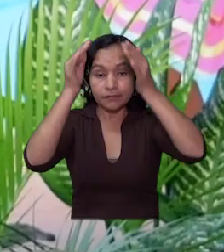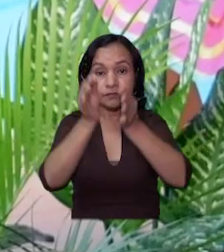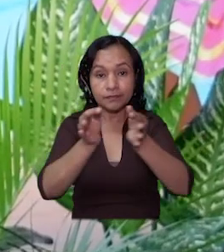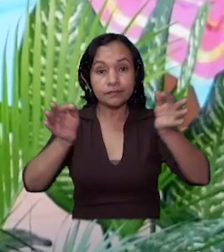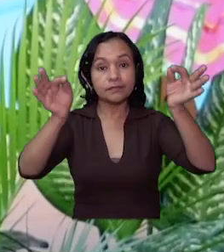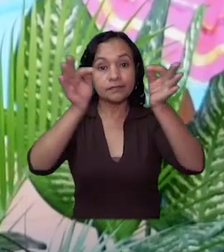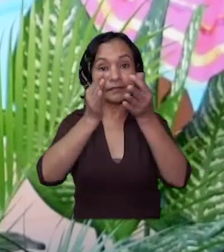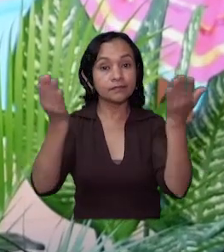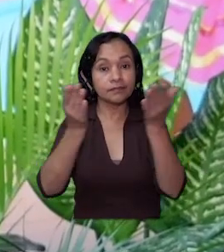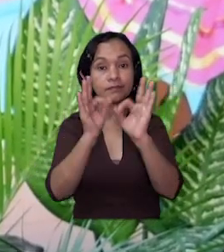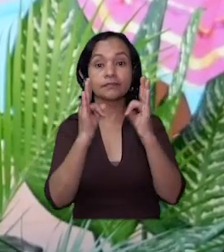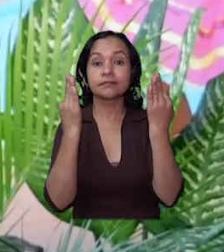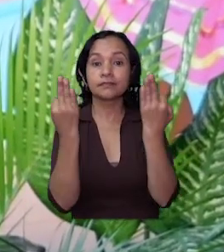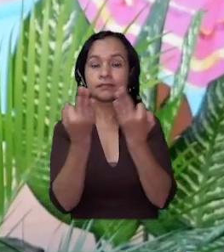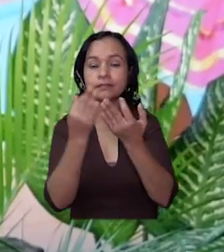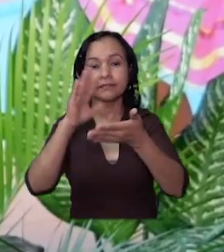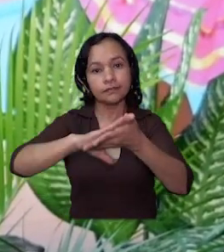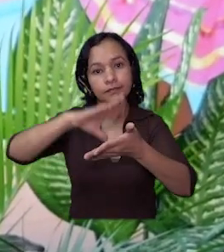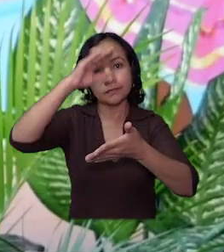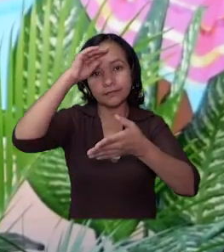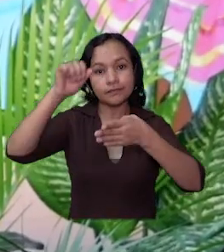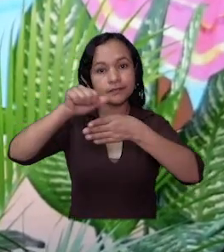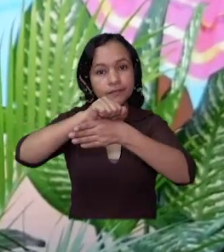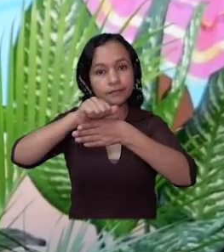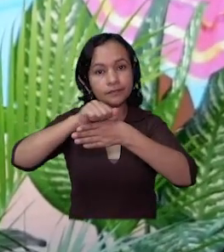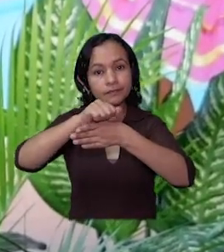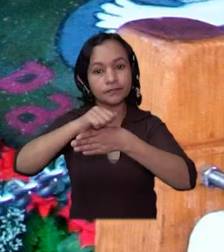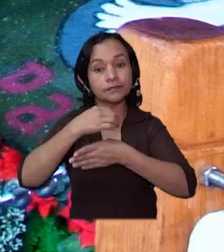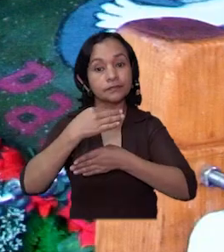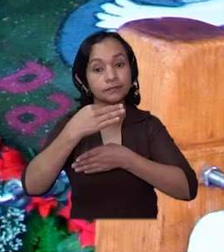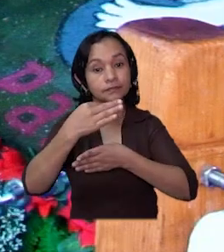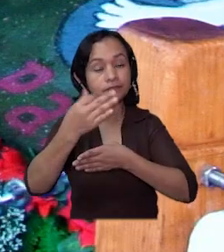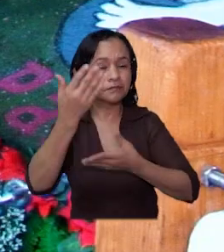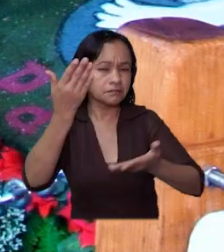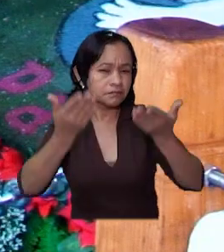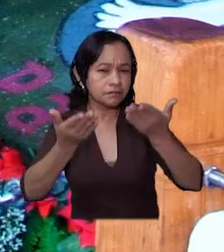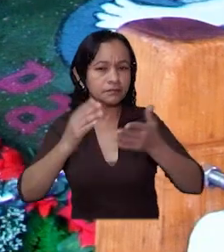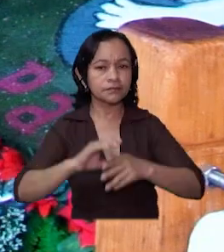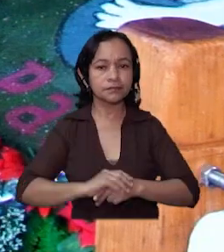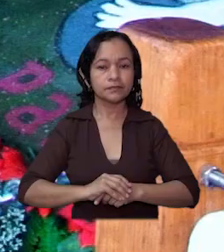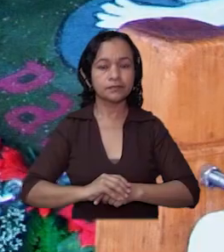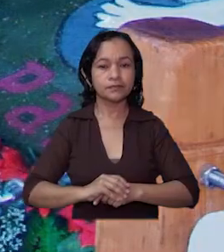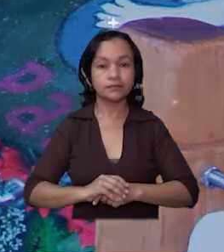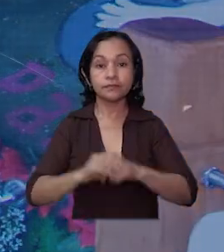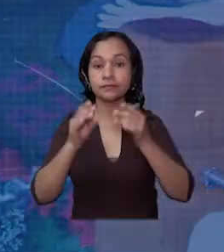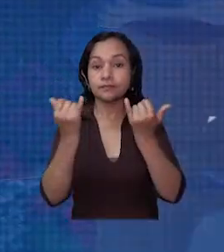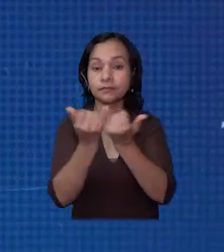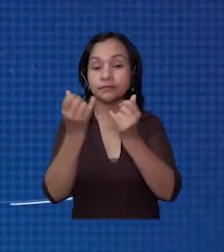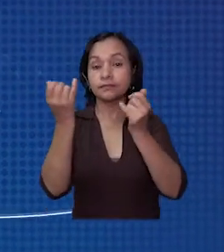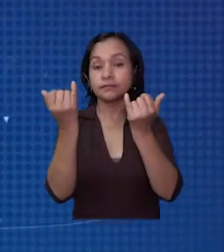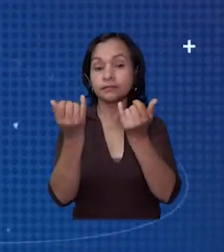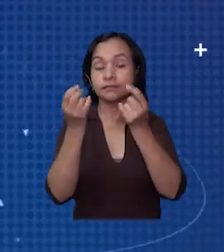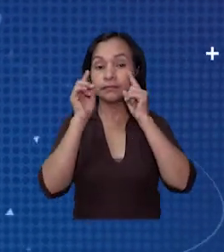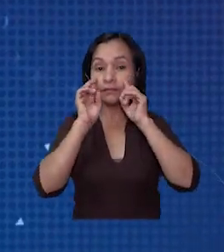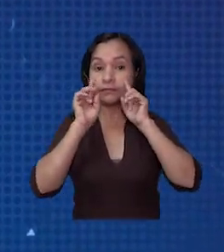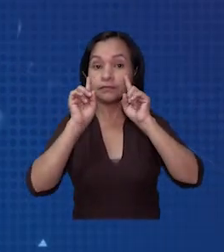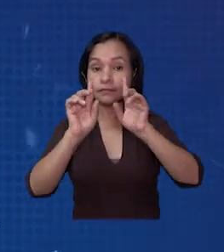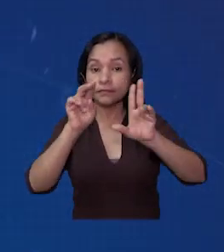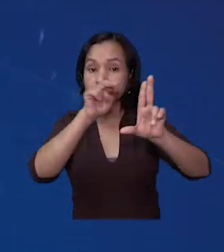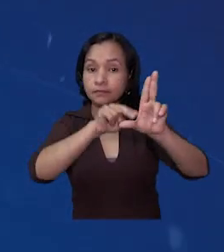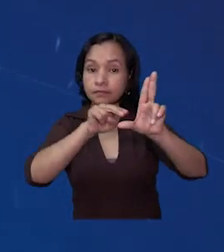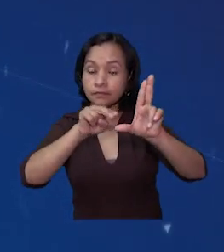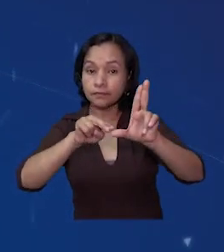la importancia de que las familias estén preparadas ante la ocurrencia de un evento adverso. Veamos. El Sistema Nacional para la